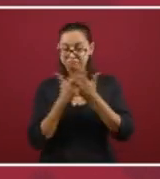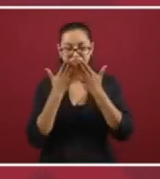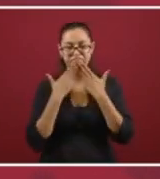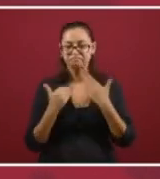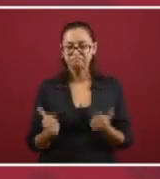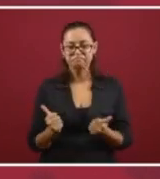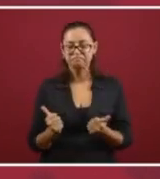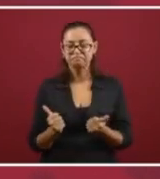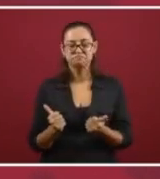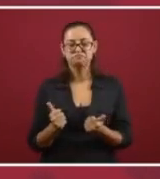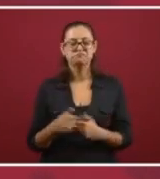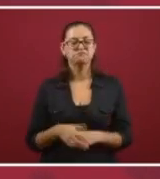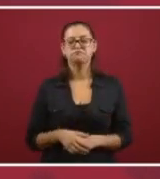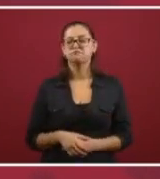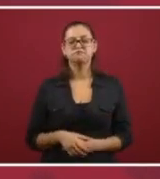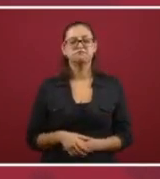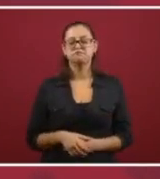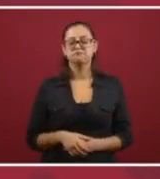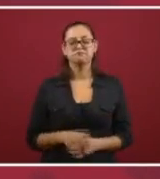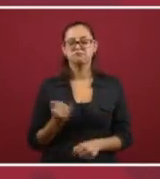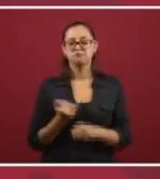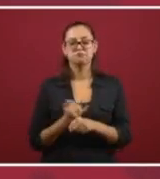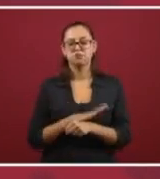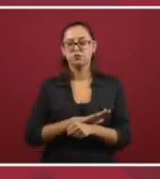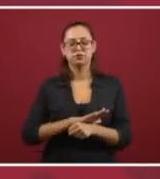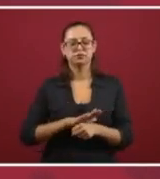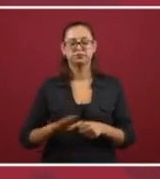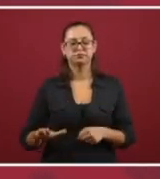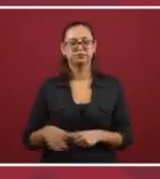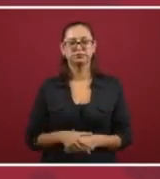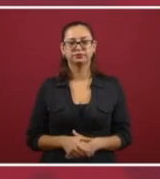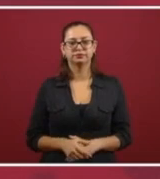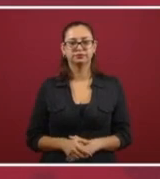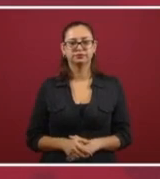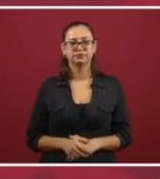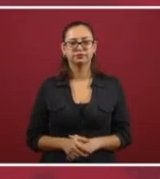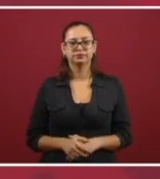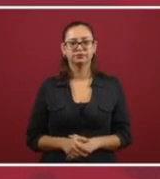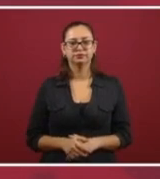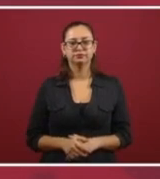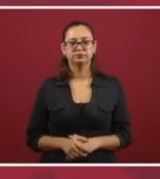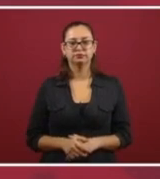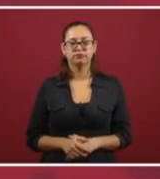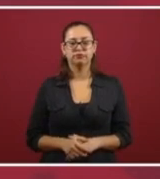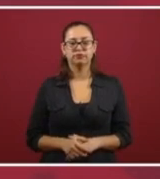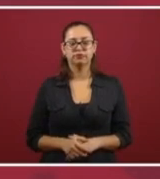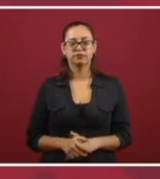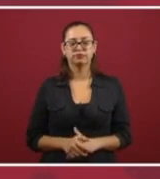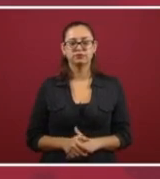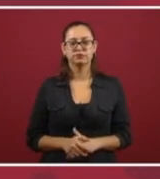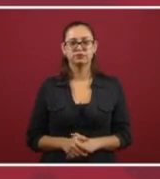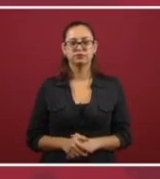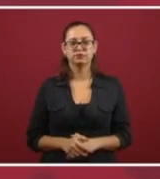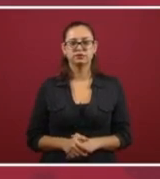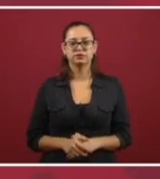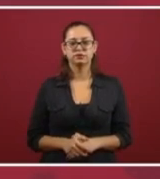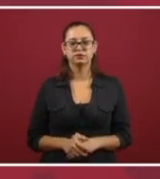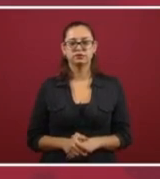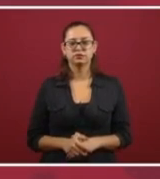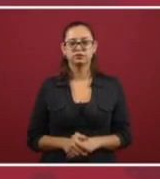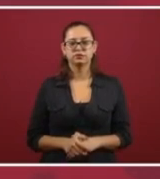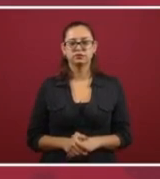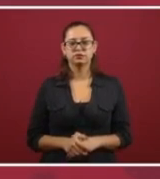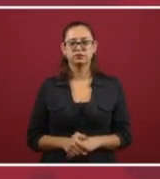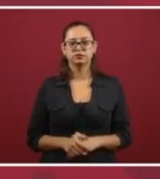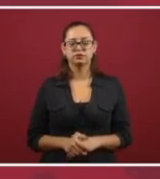Luego del diferendo interno entre legisladores de la bancada de Morena en el Senado de la República, el presidente Andrés Manuel López Obrador llamó a quienes se dedican a